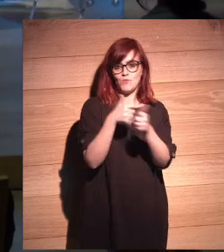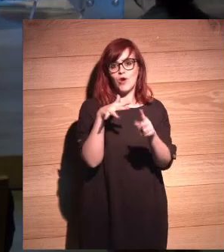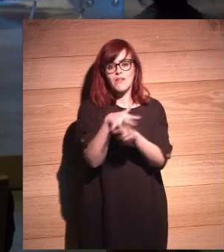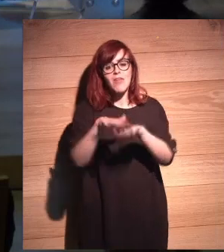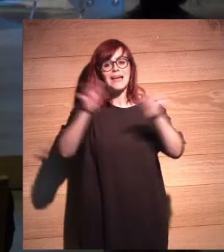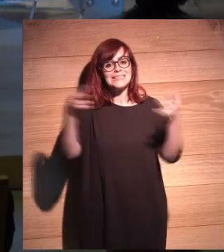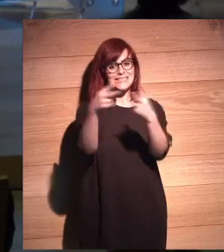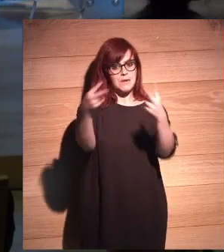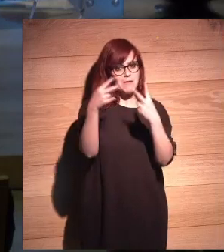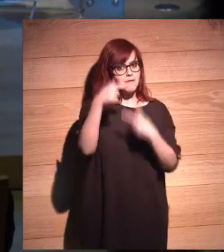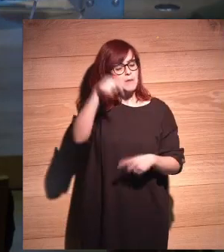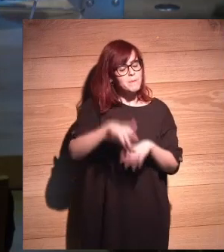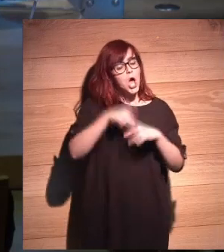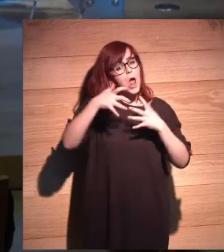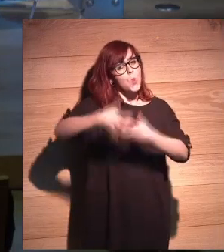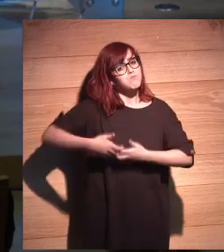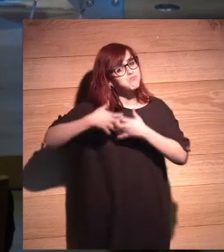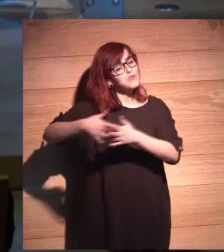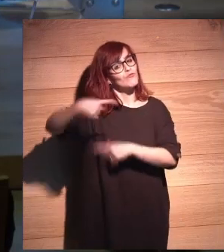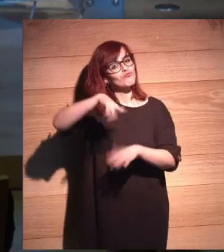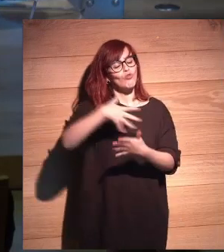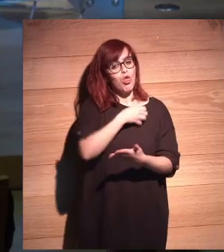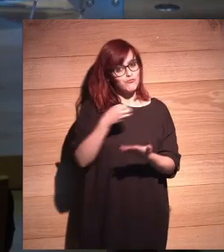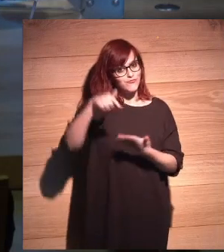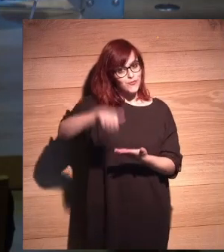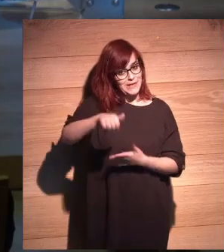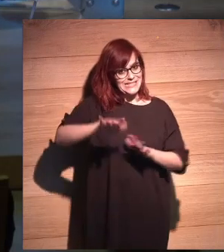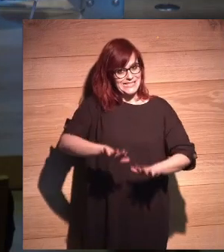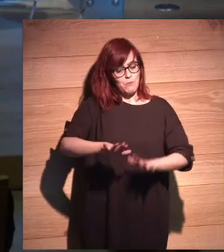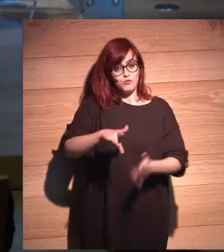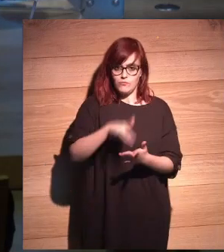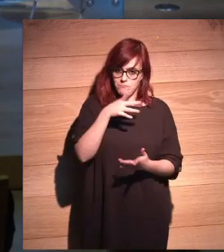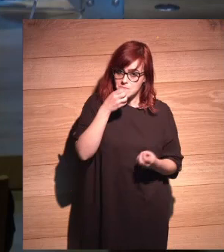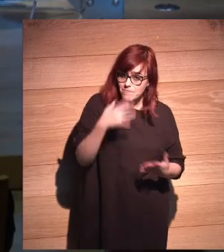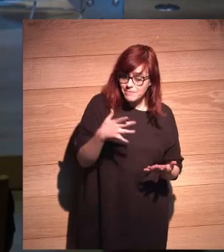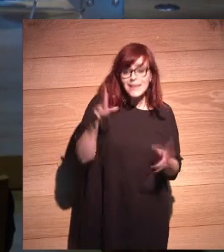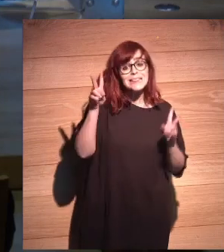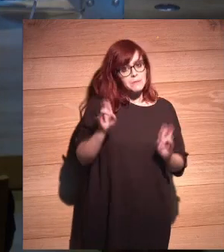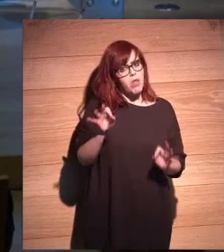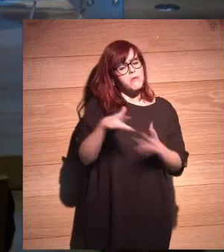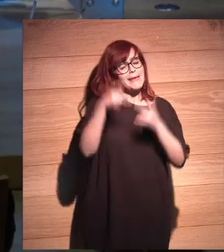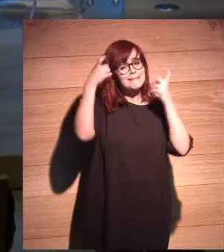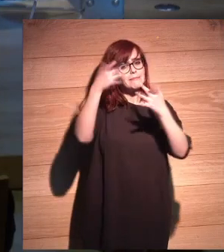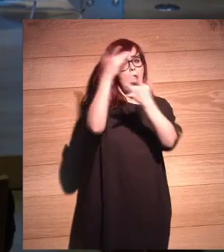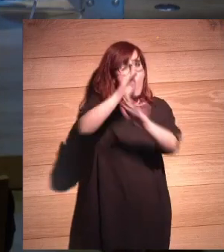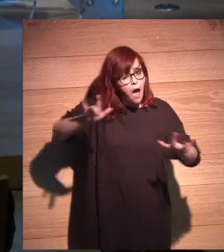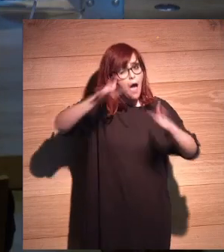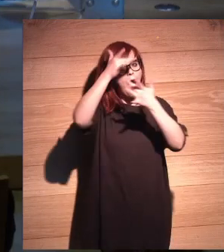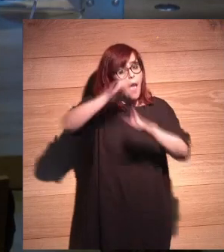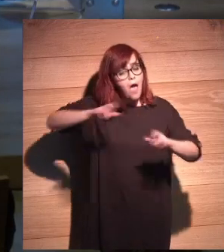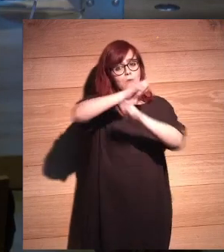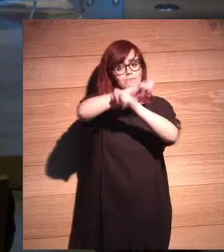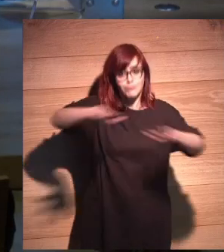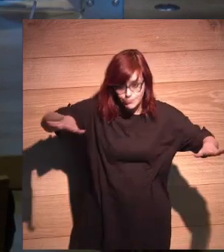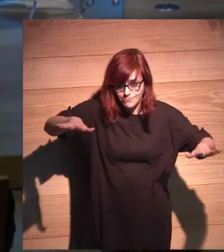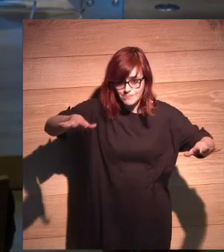streaming, pero esto es empeño de todos y todas las que estamos aquí, o sea que esto tiene que calar, efectivamente.